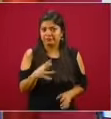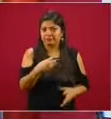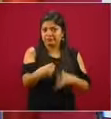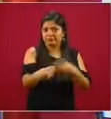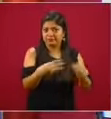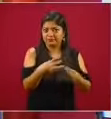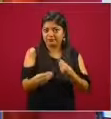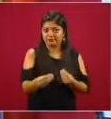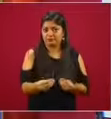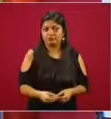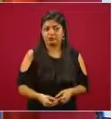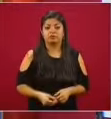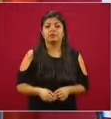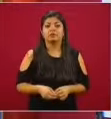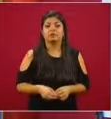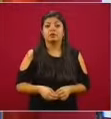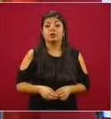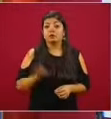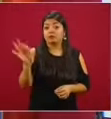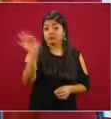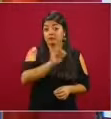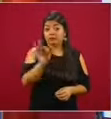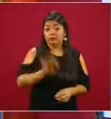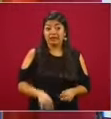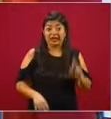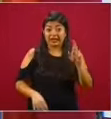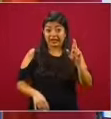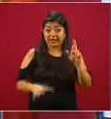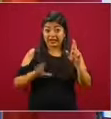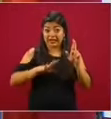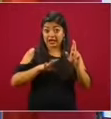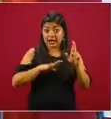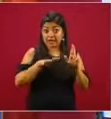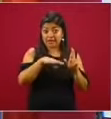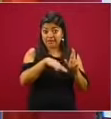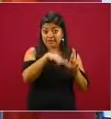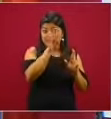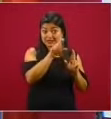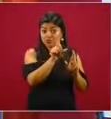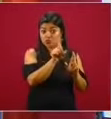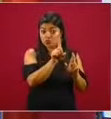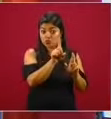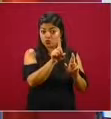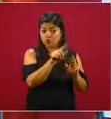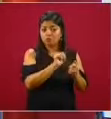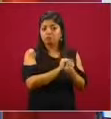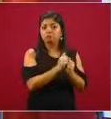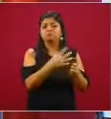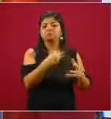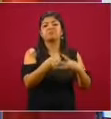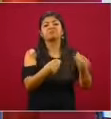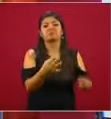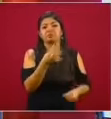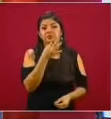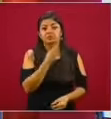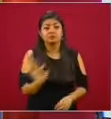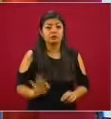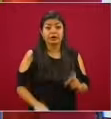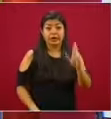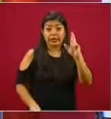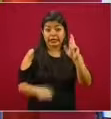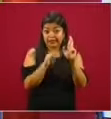contagios. Básicamente, si R es mayor de 1, la epidemia crece. Si R es